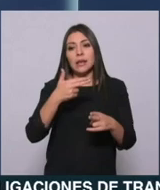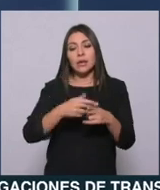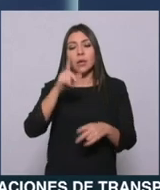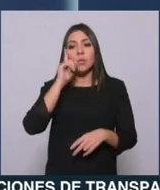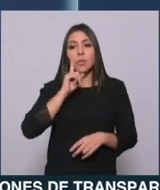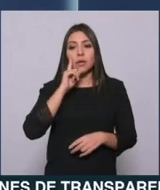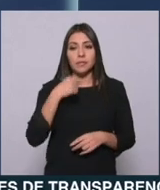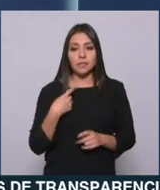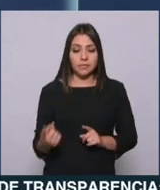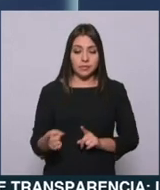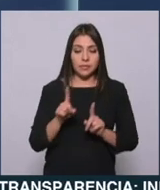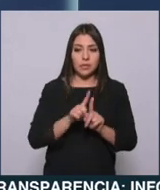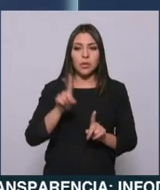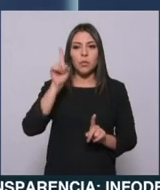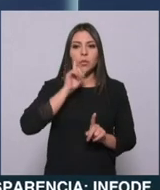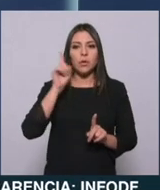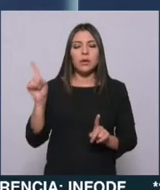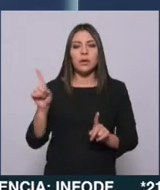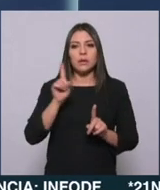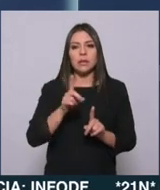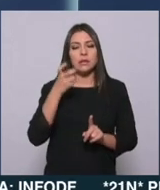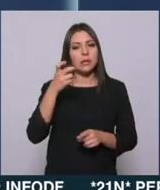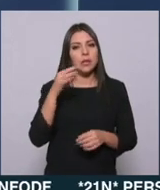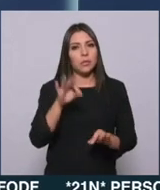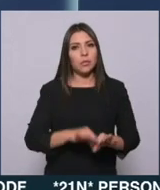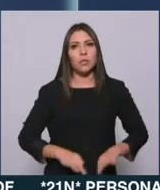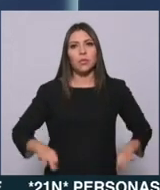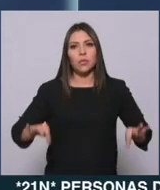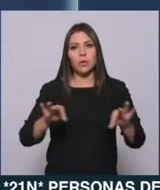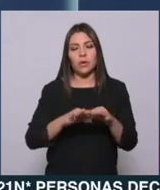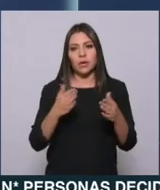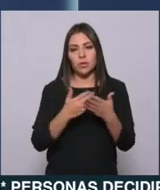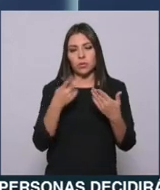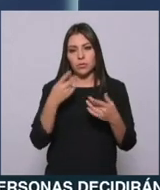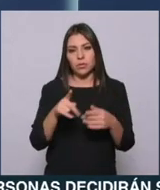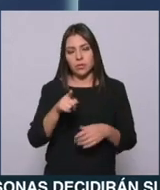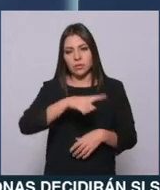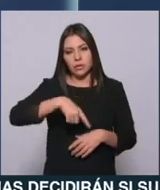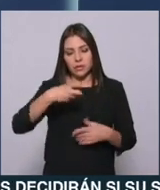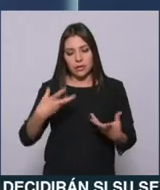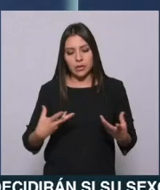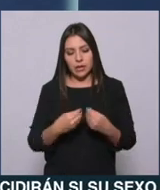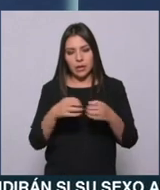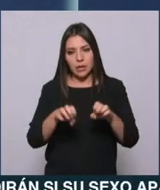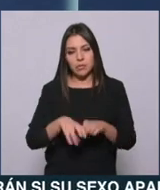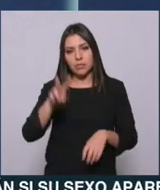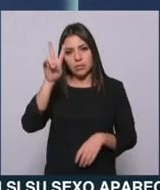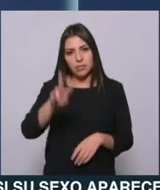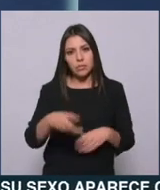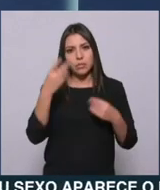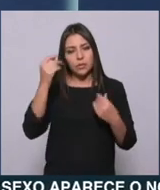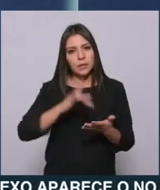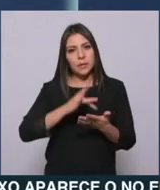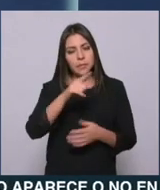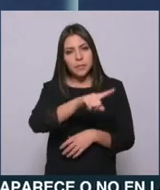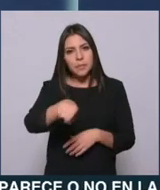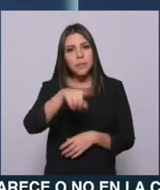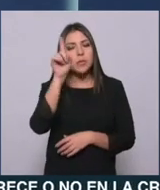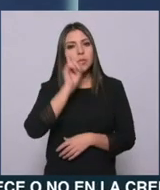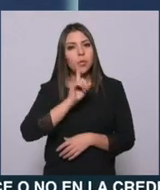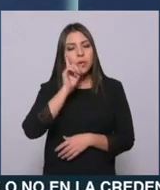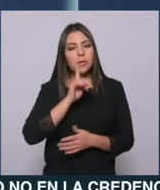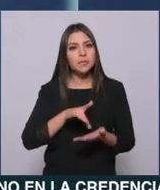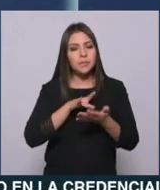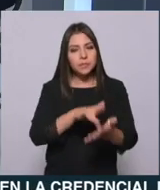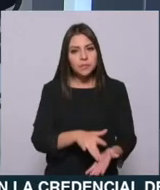servidor, las mujeres significaron un punto toral en esta historia. Les agradezco en gran parte el proyecto, lo que ha significado a ellas